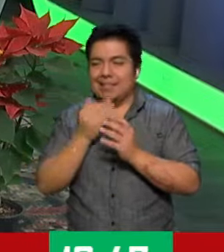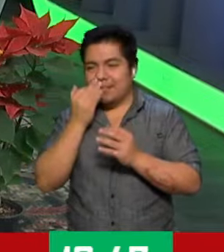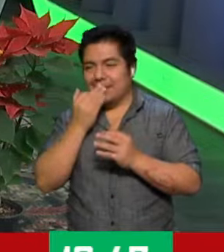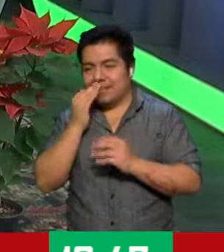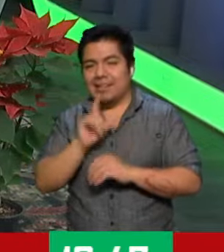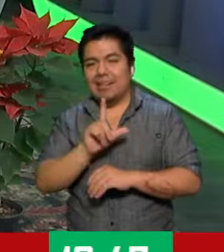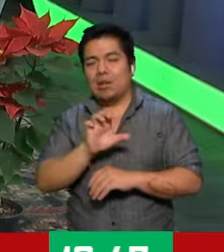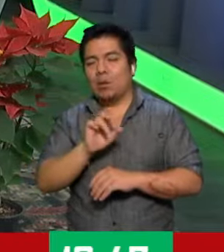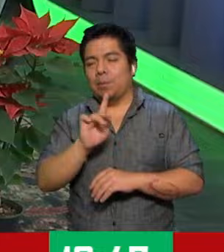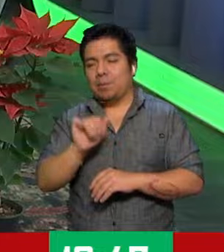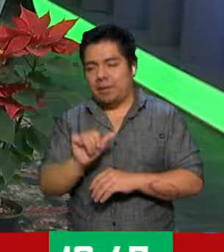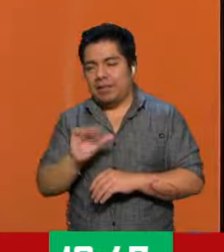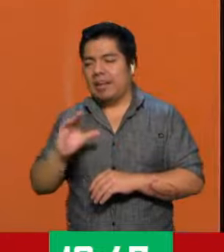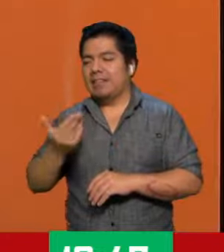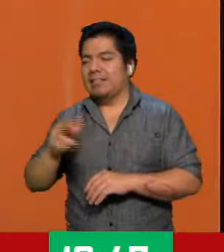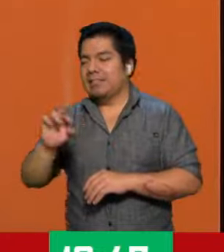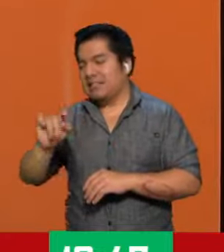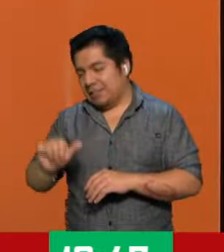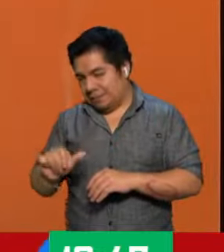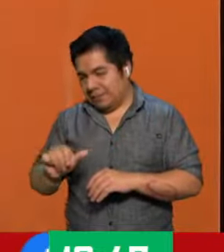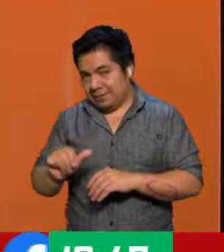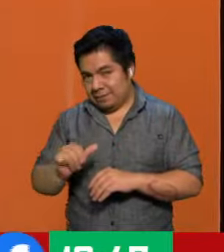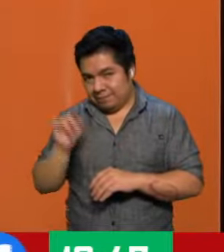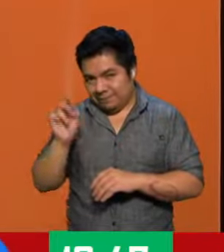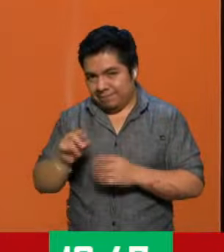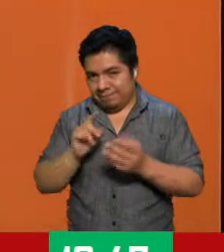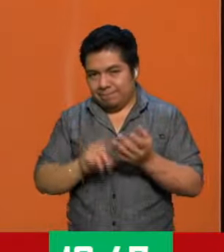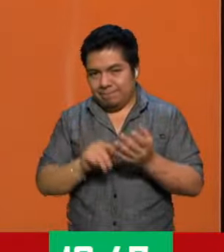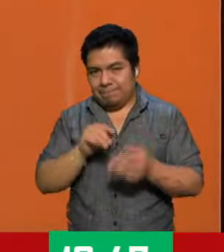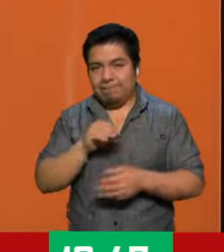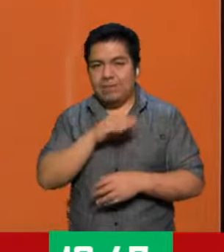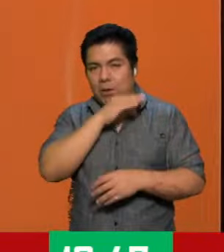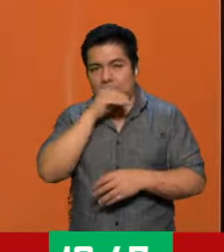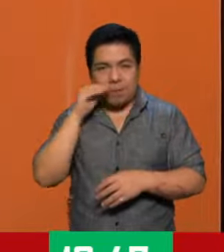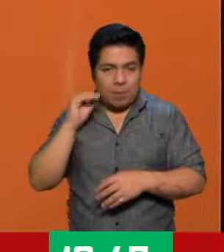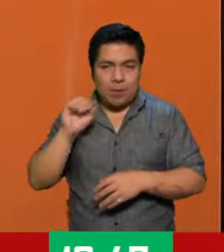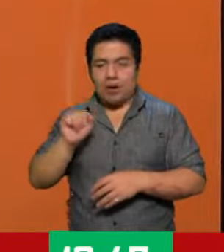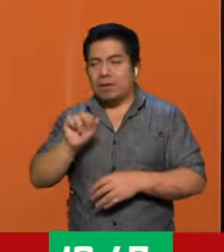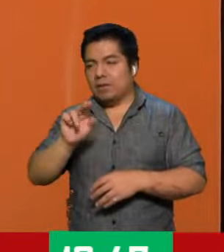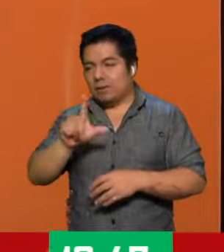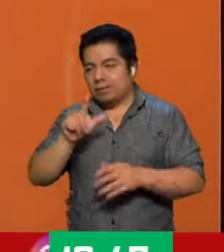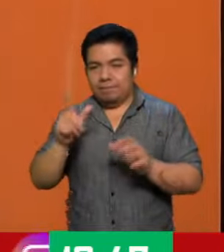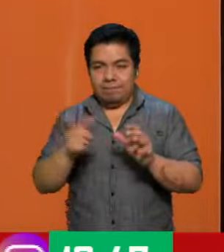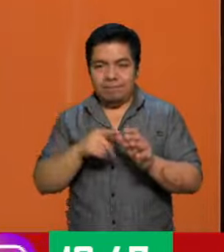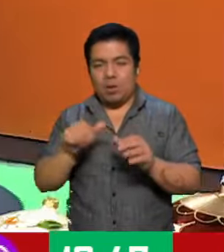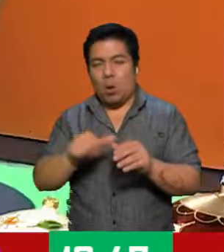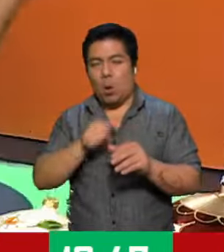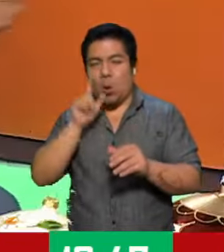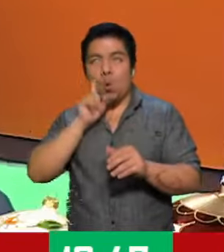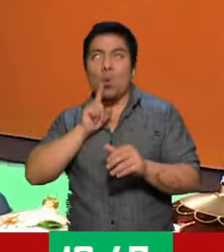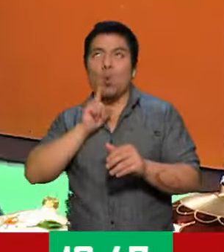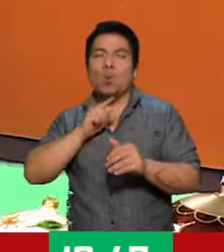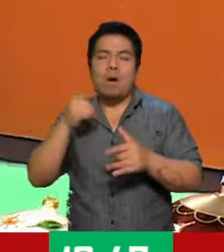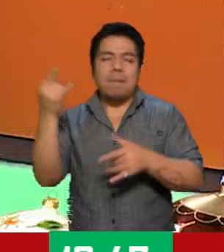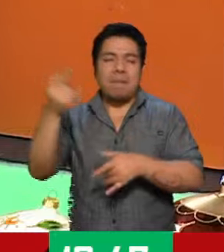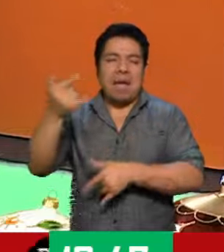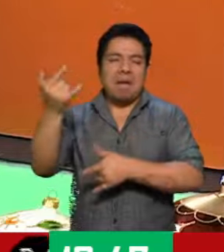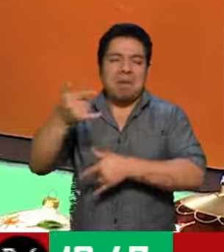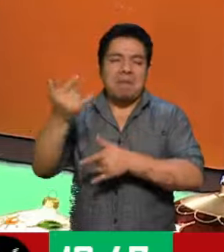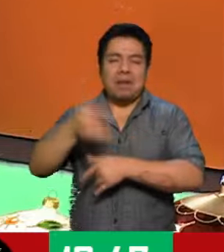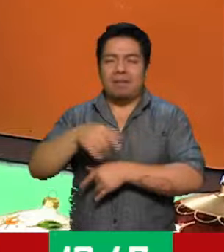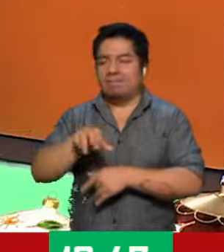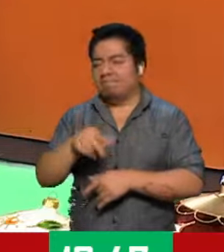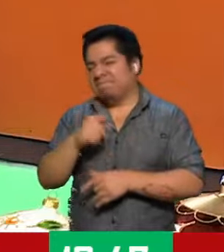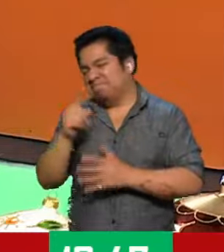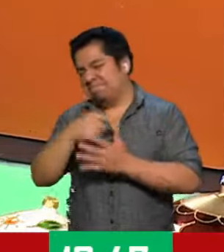la cigarrita de las musas. Ay, salúdamela mucho. El Moreno Sound. También otra chica rapera que se me olvidó su nombre en este momento.